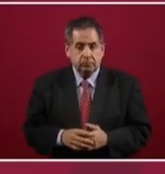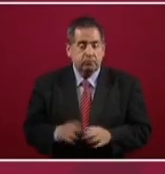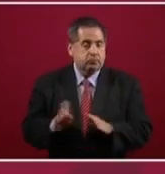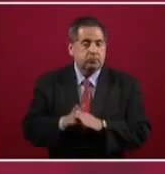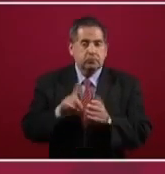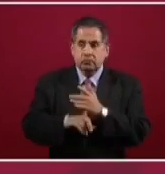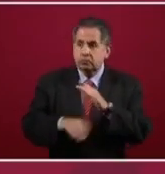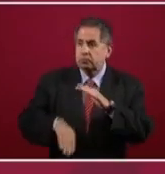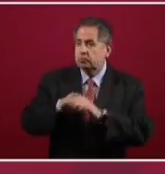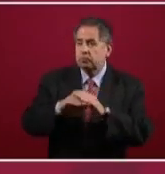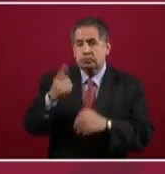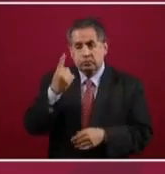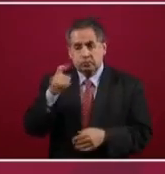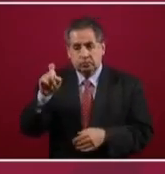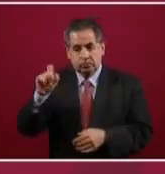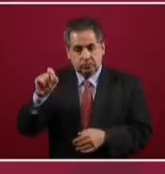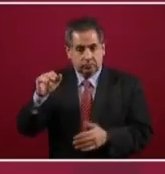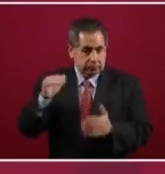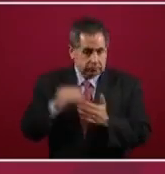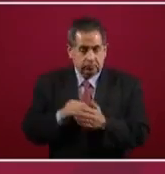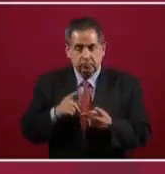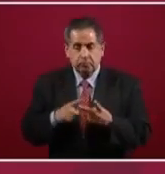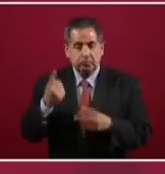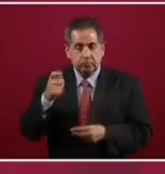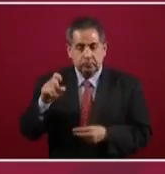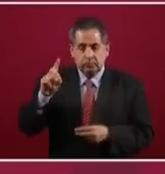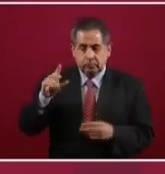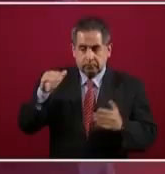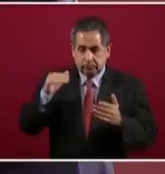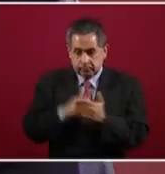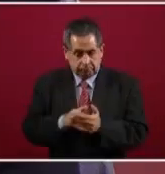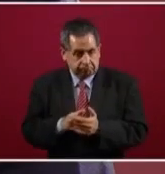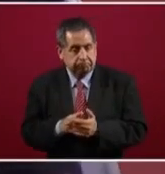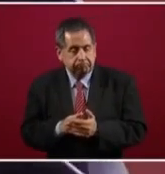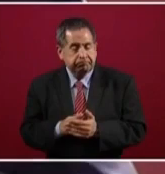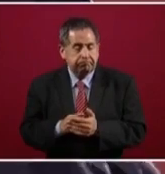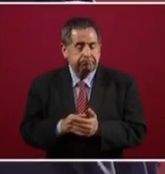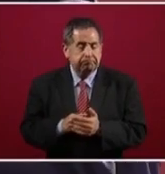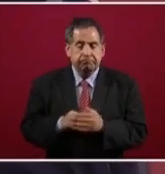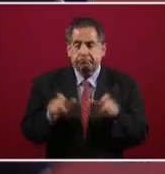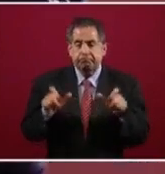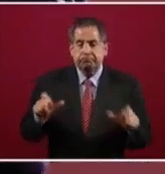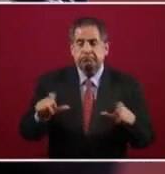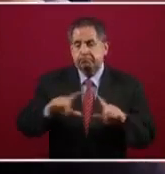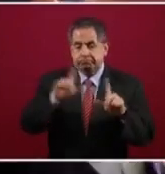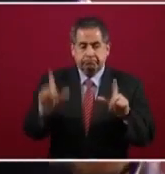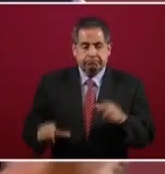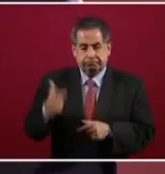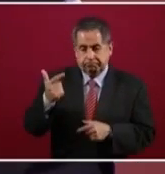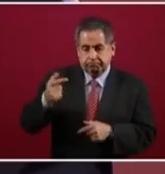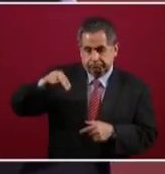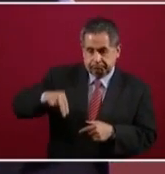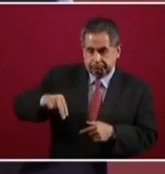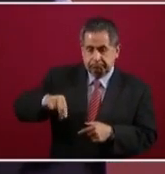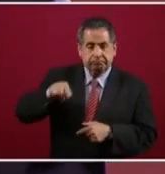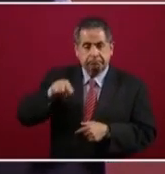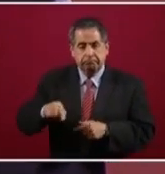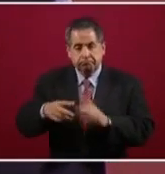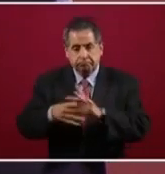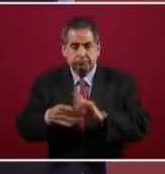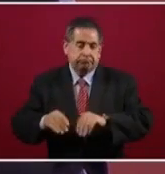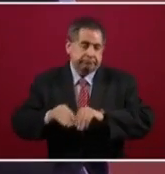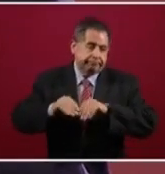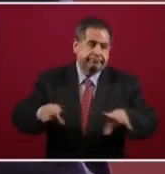lleguemos a 120, 130,000 elementos de la Guardia Nacional y podamos desplegar en todo